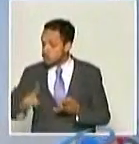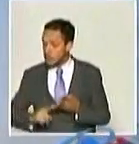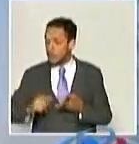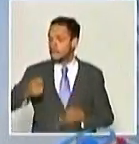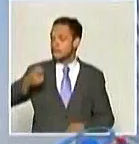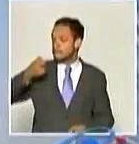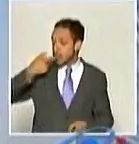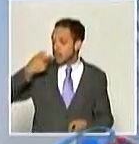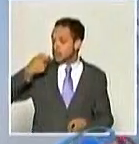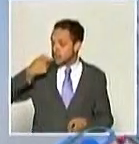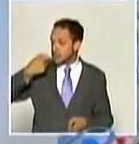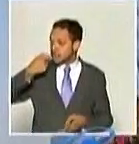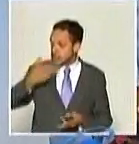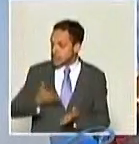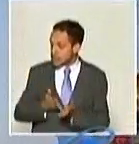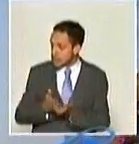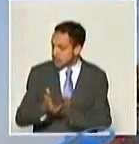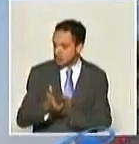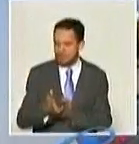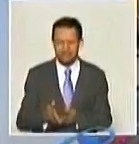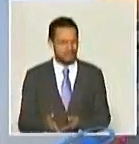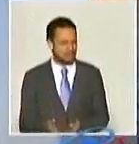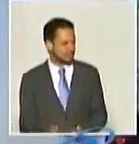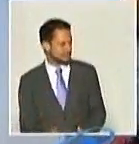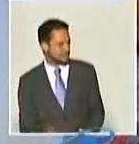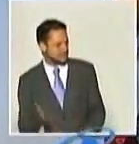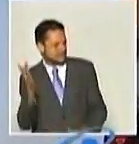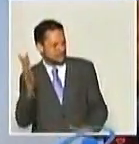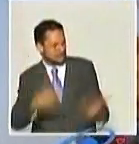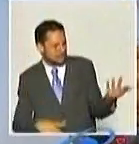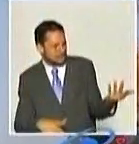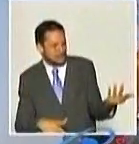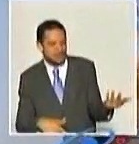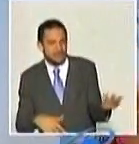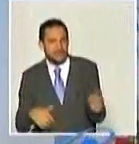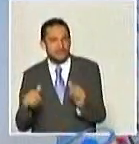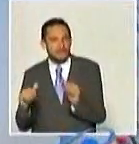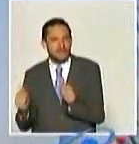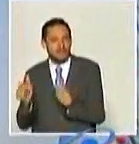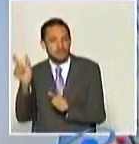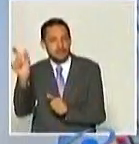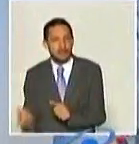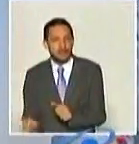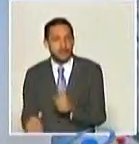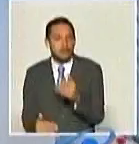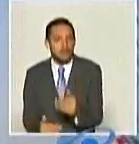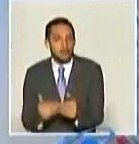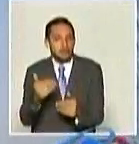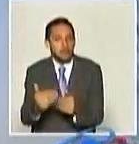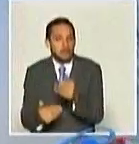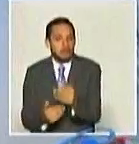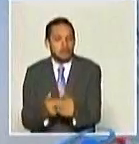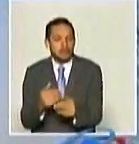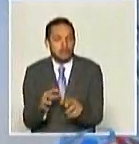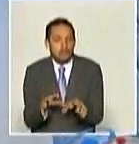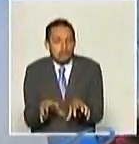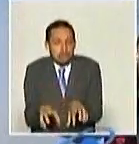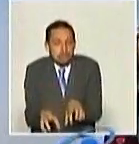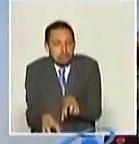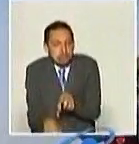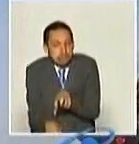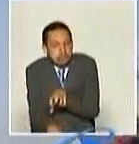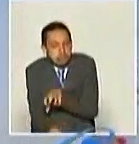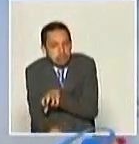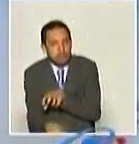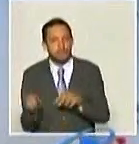de por vida. Entonces eso realmente están enmarcando a ese paciente a que esté marginado ya de la sociedad. Es un